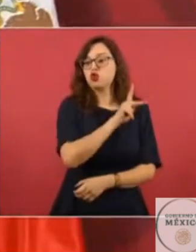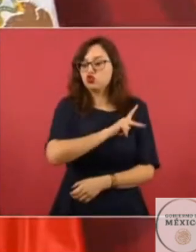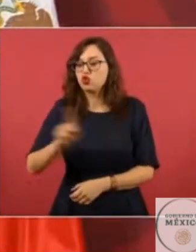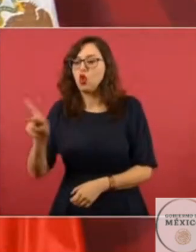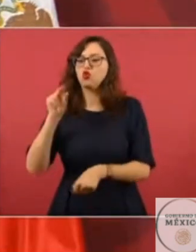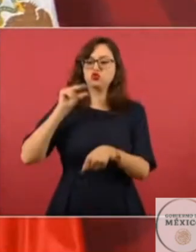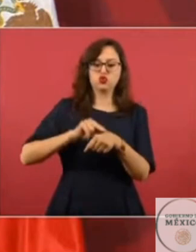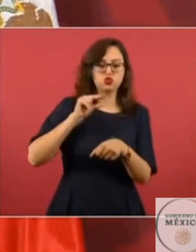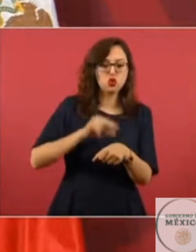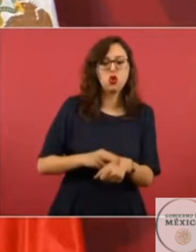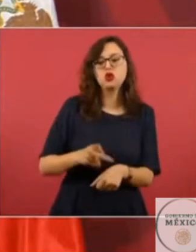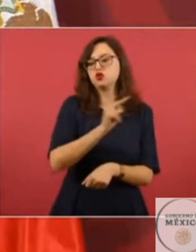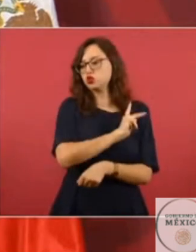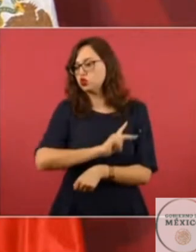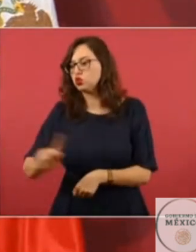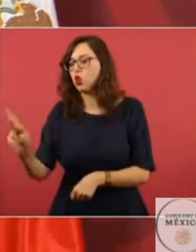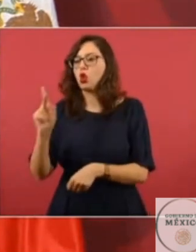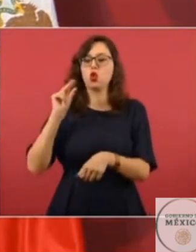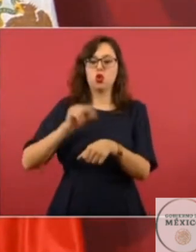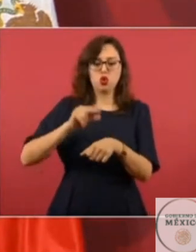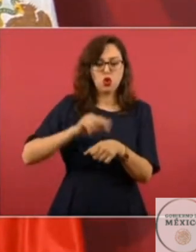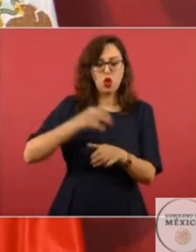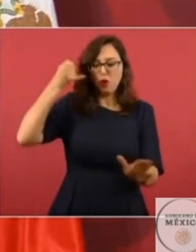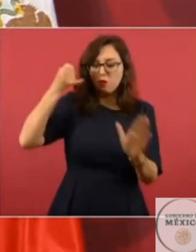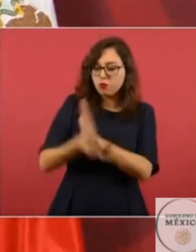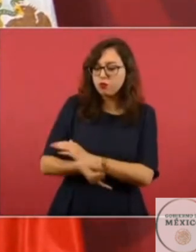pregunta, aunque Alarraqui y